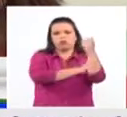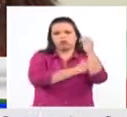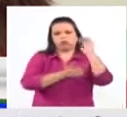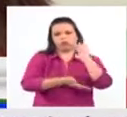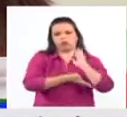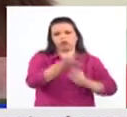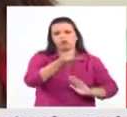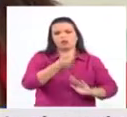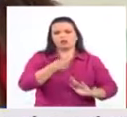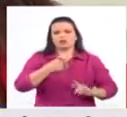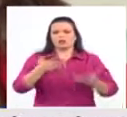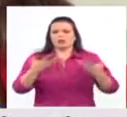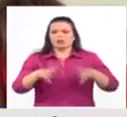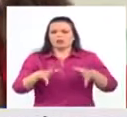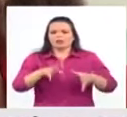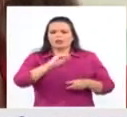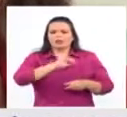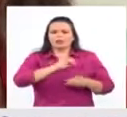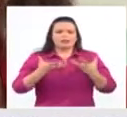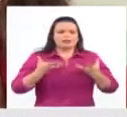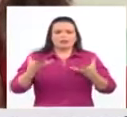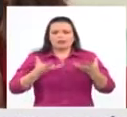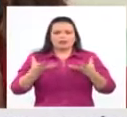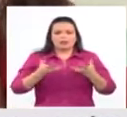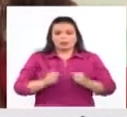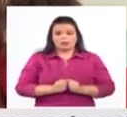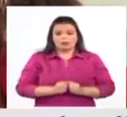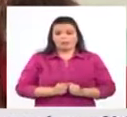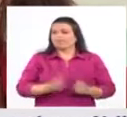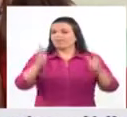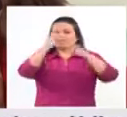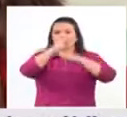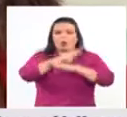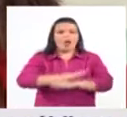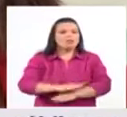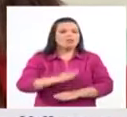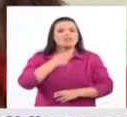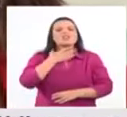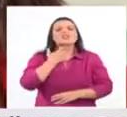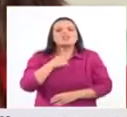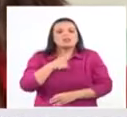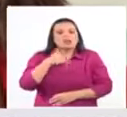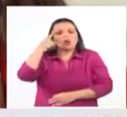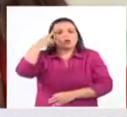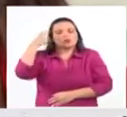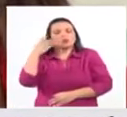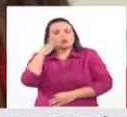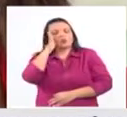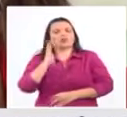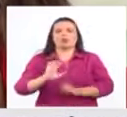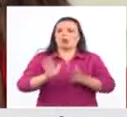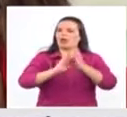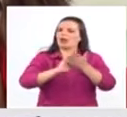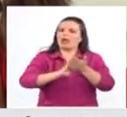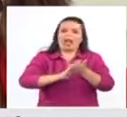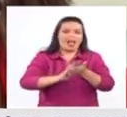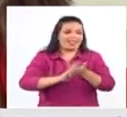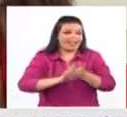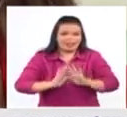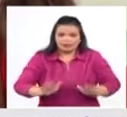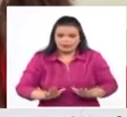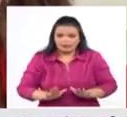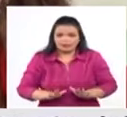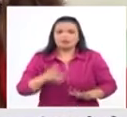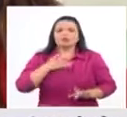sentía miedo y un insomnio muy grande, y entonces en la consulta he tenido psicológicamente una ayuda muy grande de los